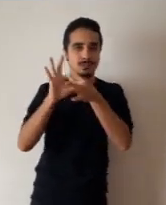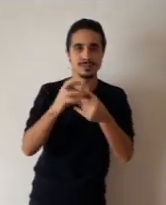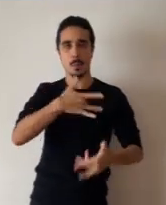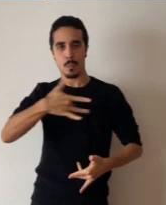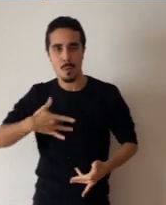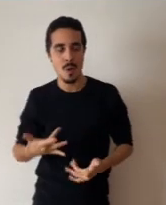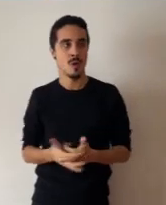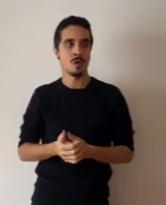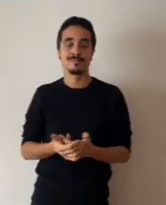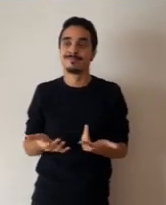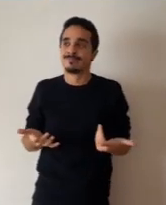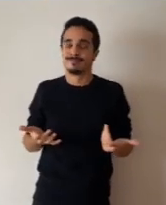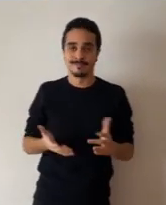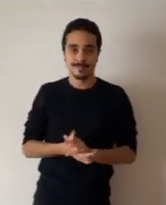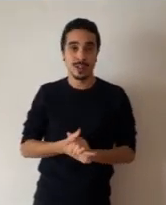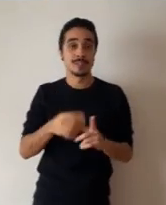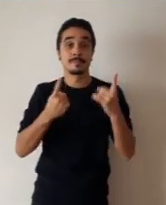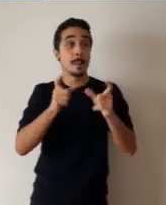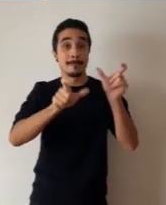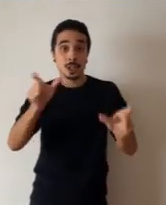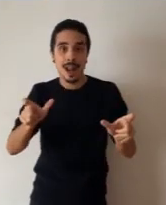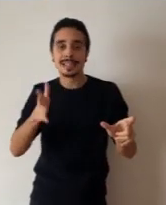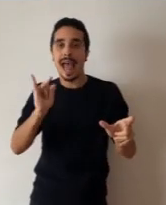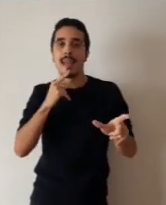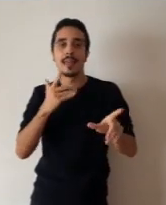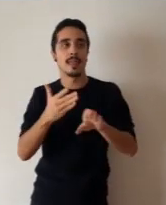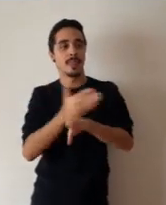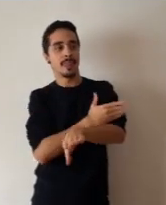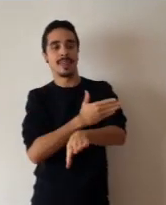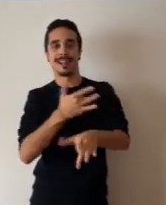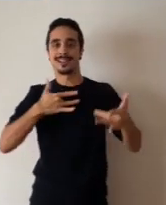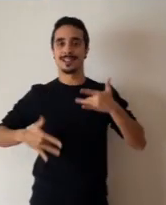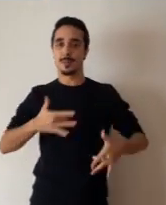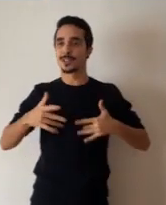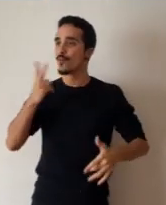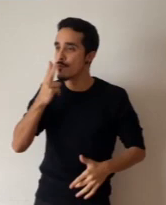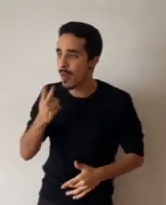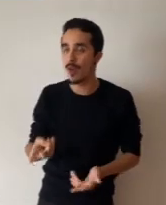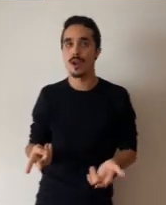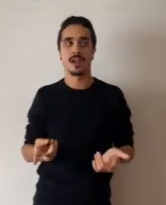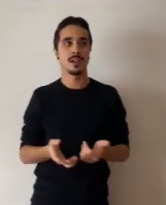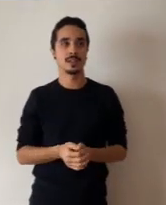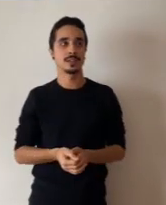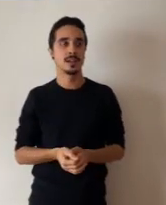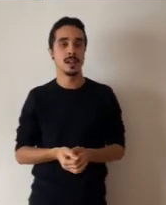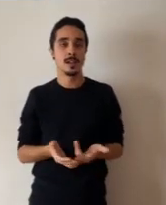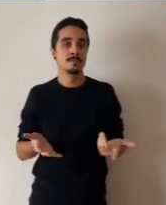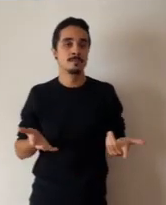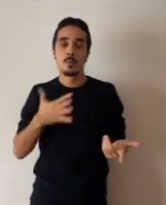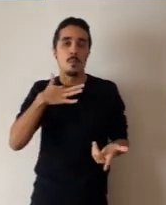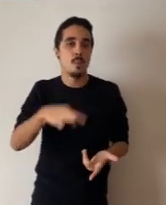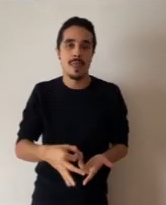habían aparecido cánceres de pulmón en personas que la usaban. También es cierto que todas las personas que la utilizaban tenían antecedentes de